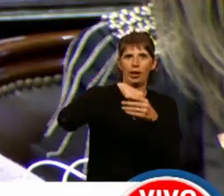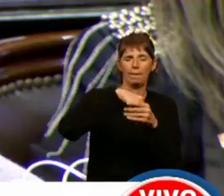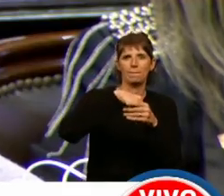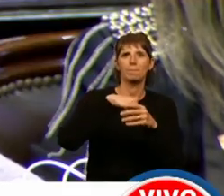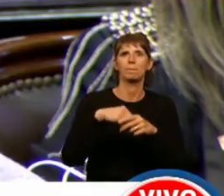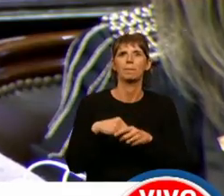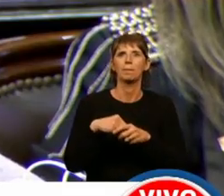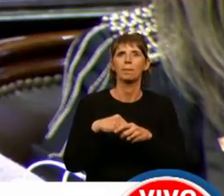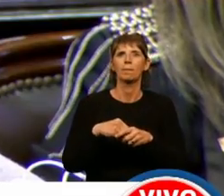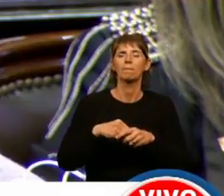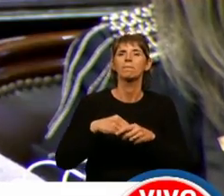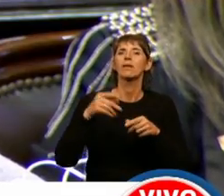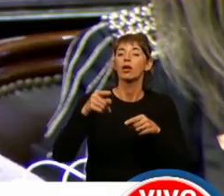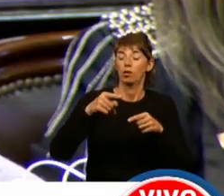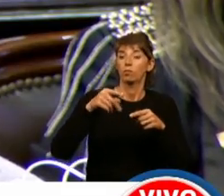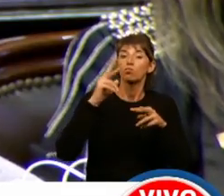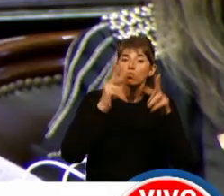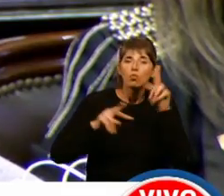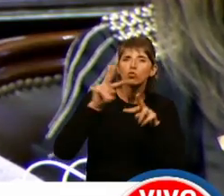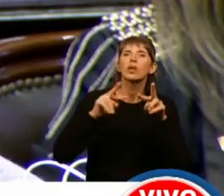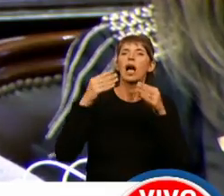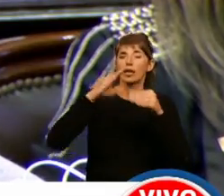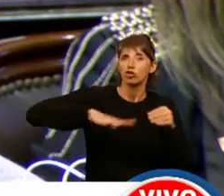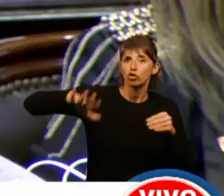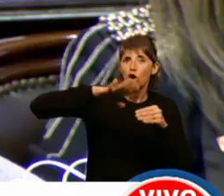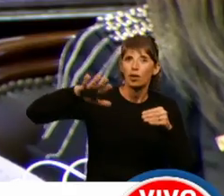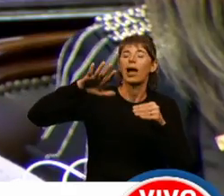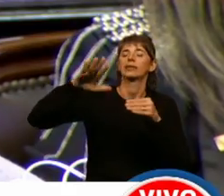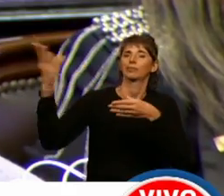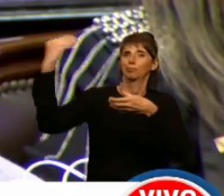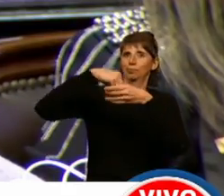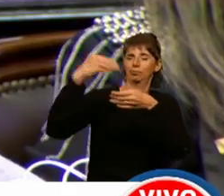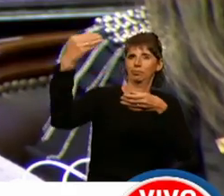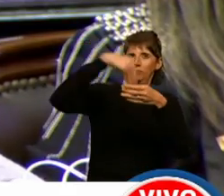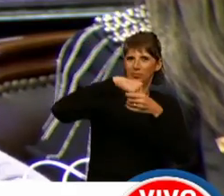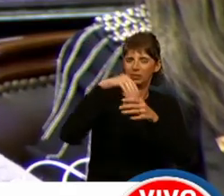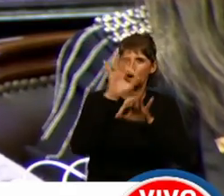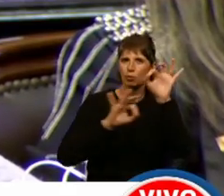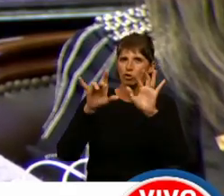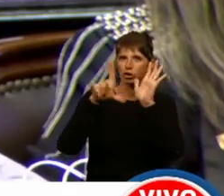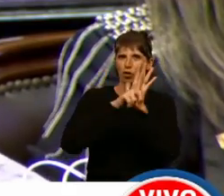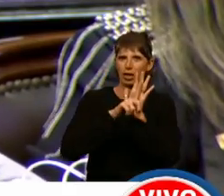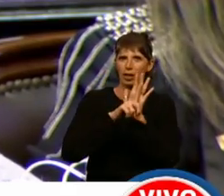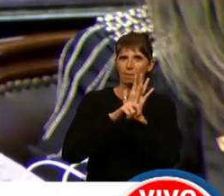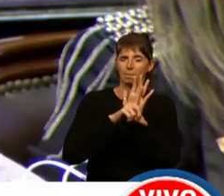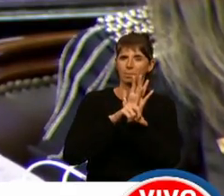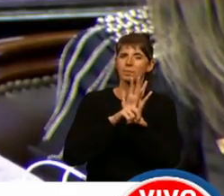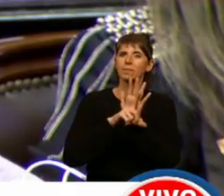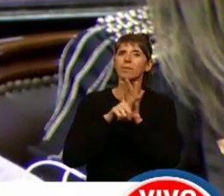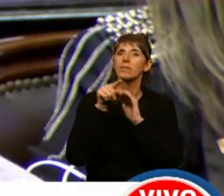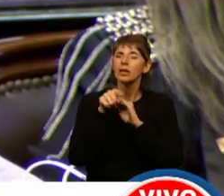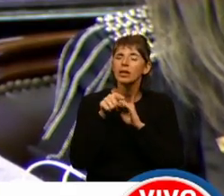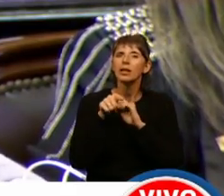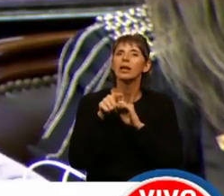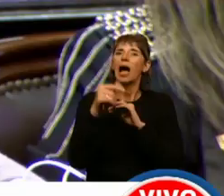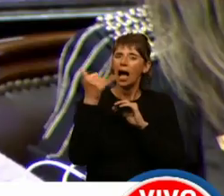este que incluyan nuevas zonas bioclimáticas y que no solamente ya cuentan con